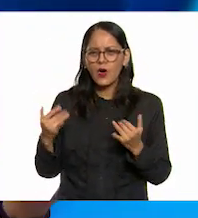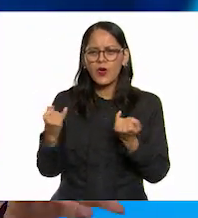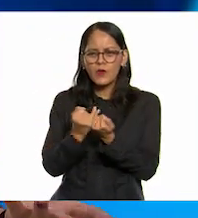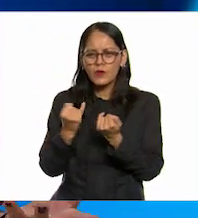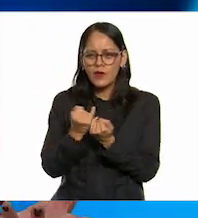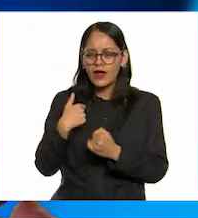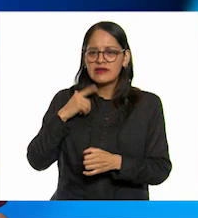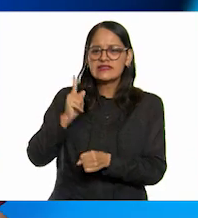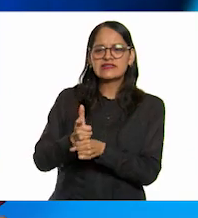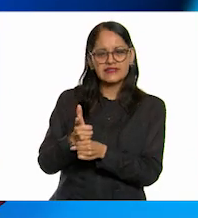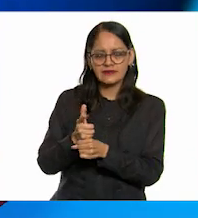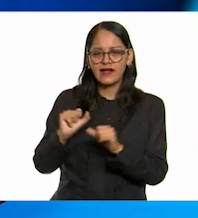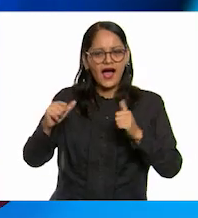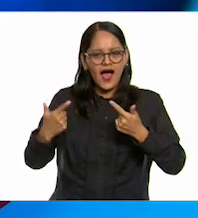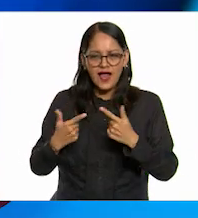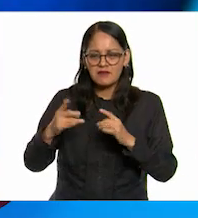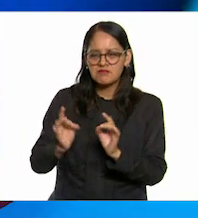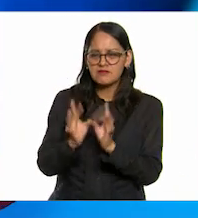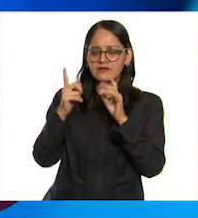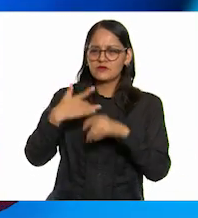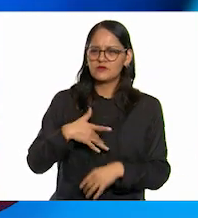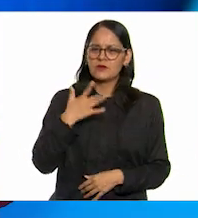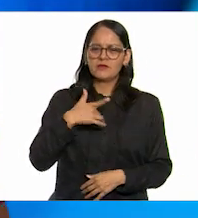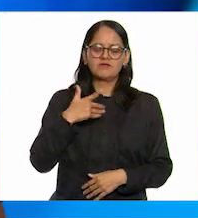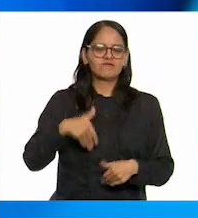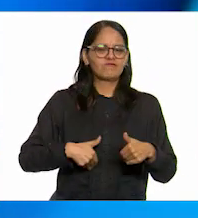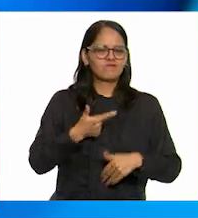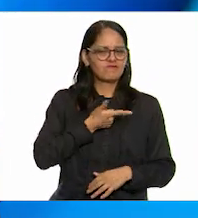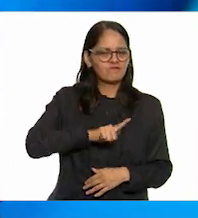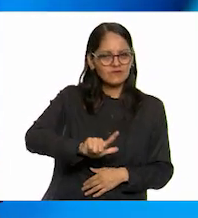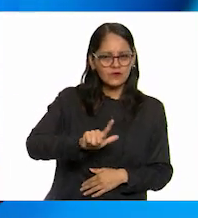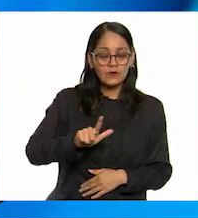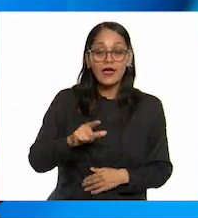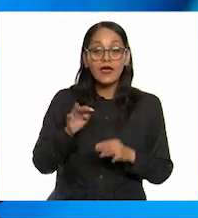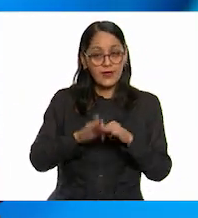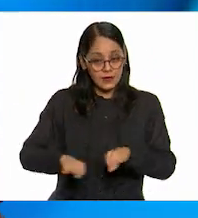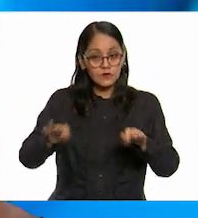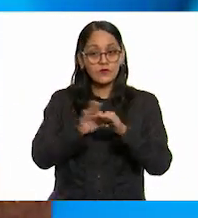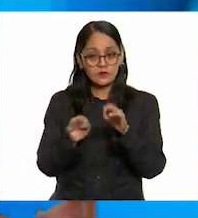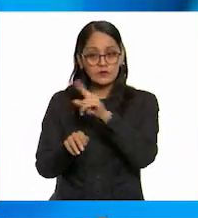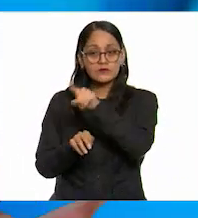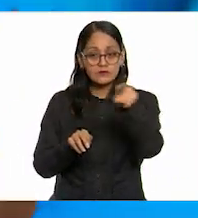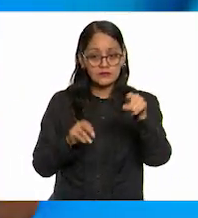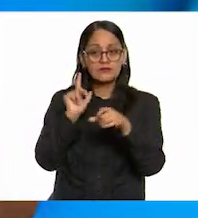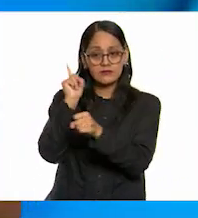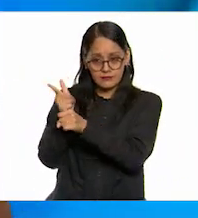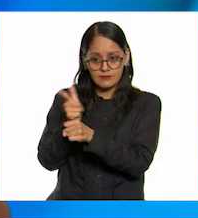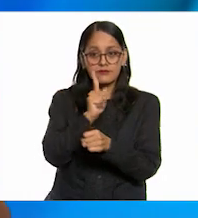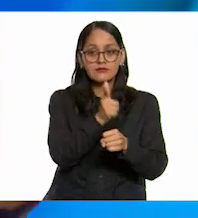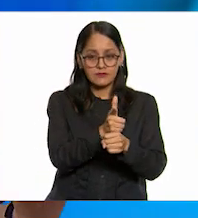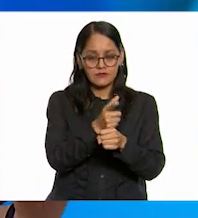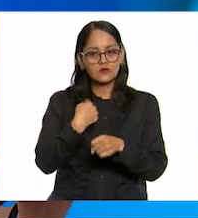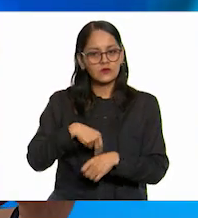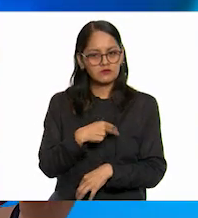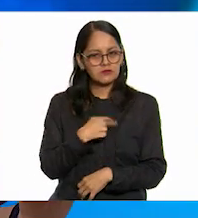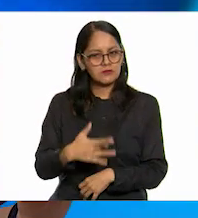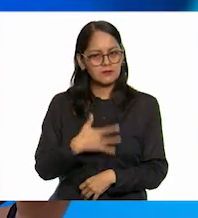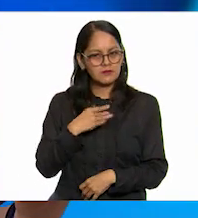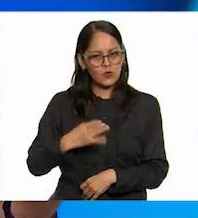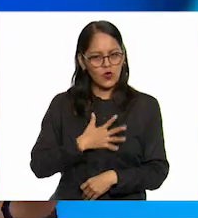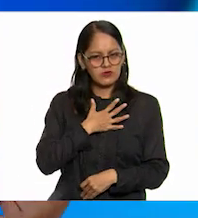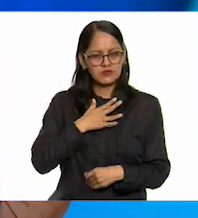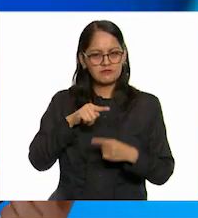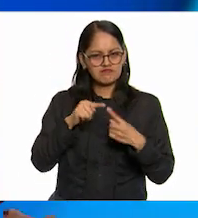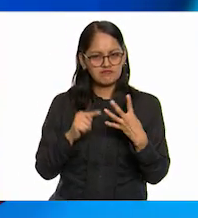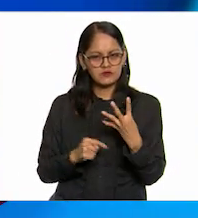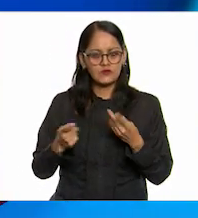como consecuencia de algo que nos produce aversión. Es muy importante aprender a identificar y regular todas las